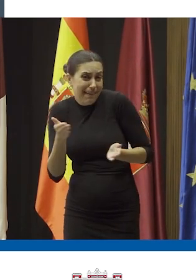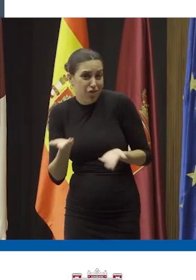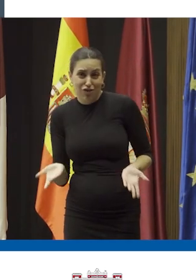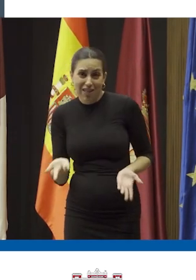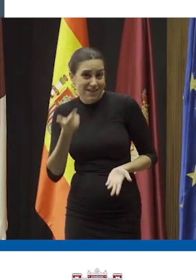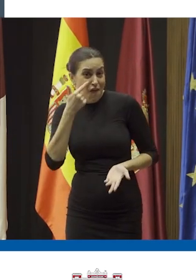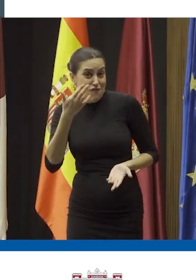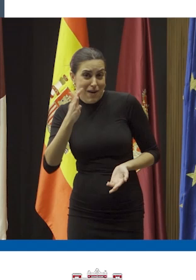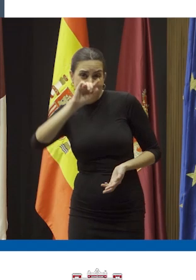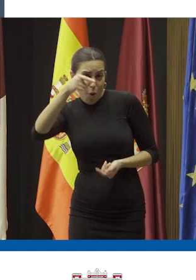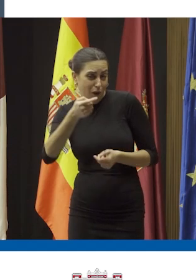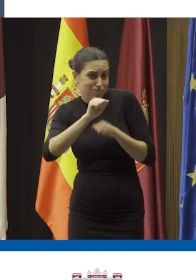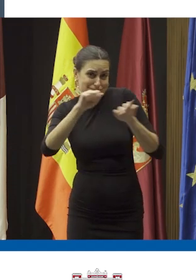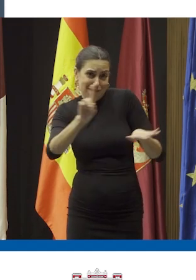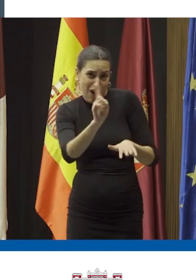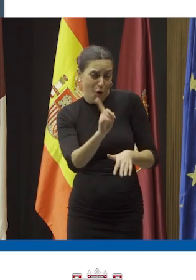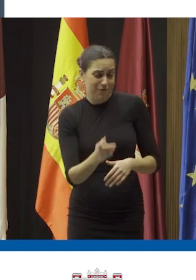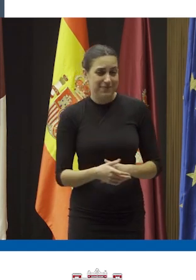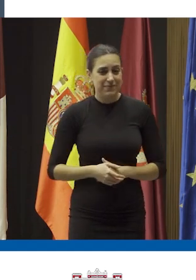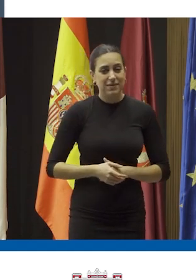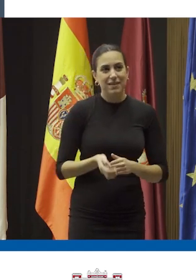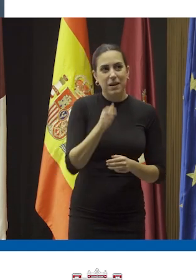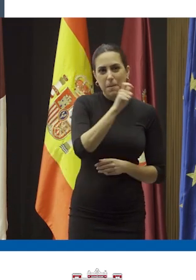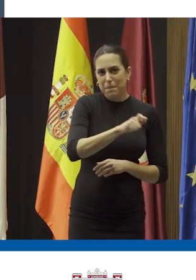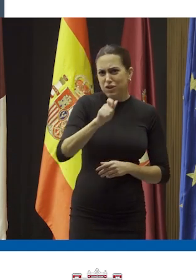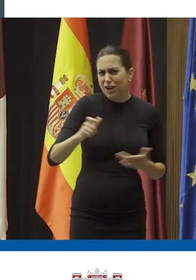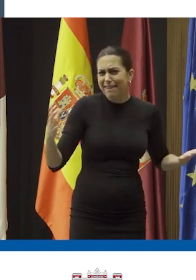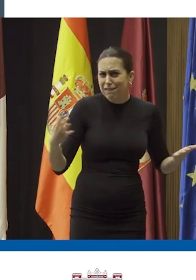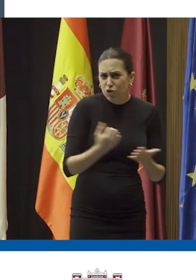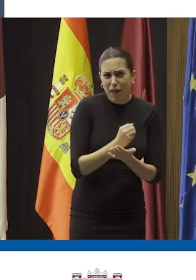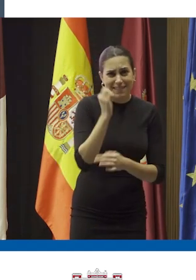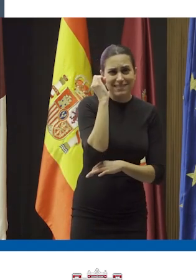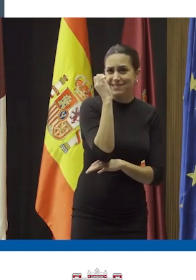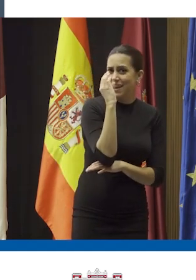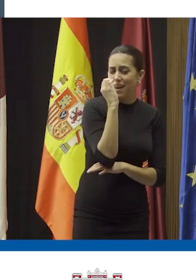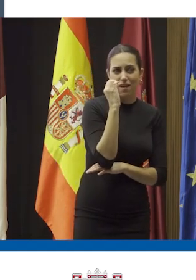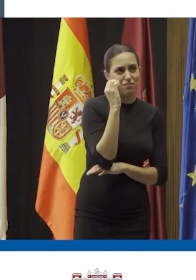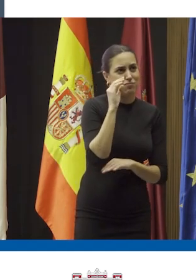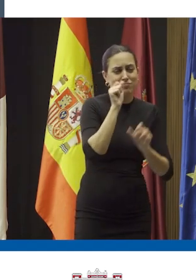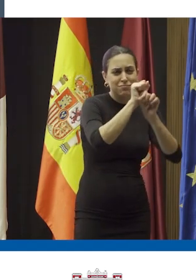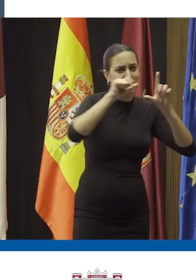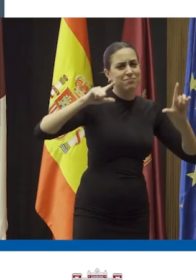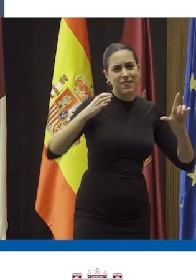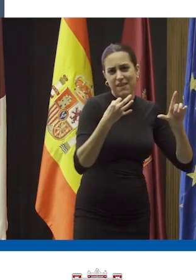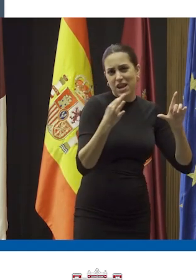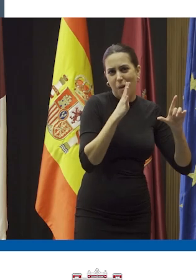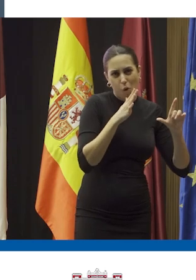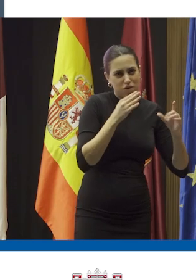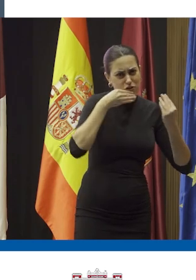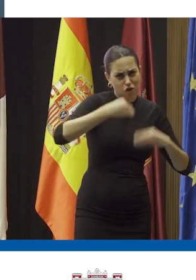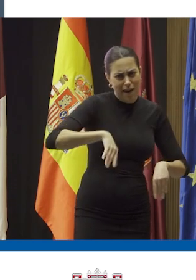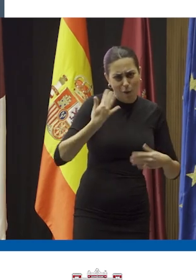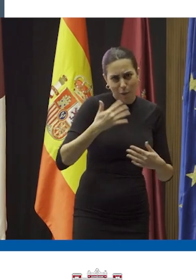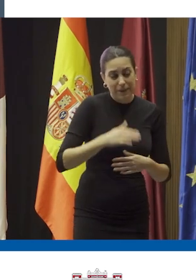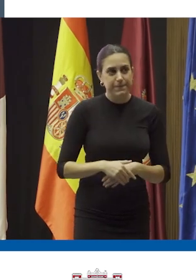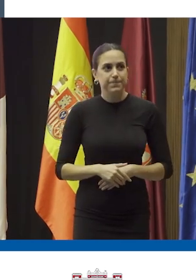personaje de estos, créanme de verdad, merece una charla específica. Pero bueno, vamos a verlo directamente. Bueno, la cirugía el